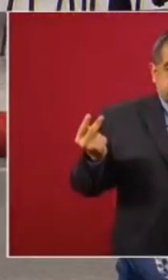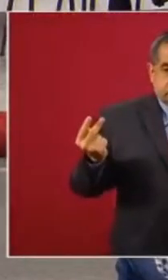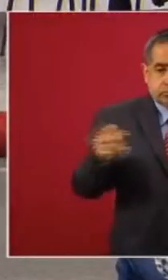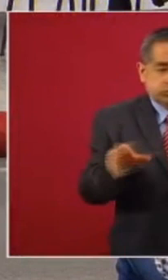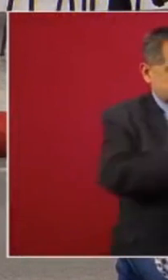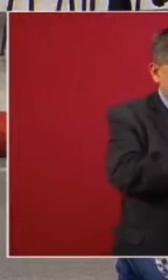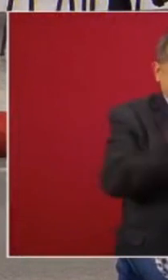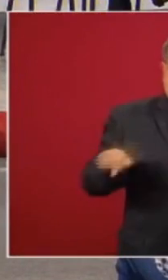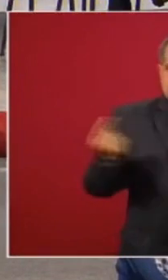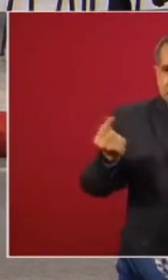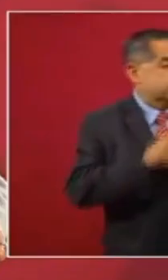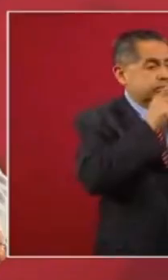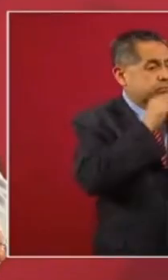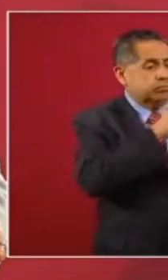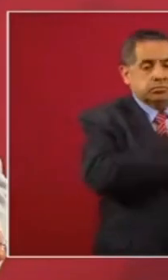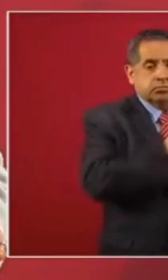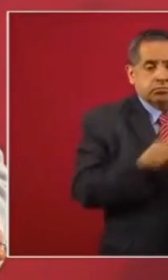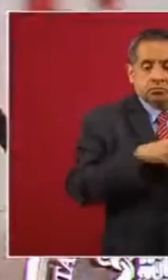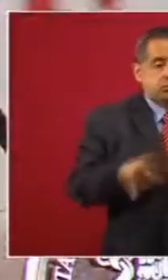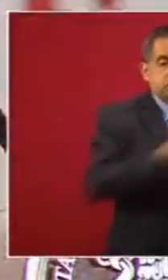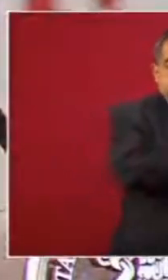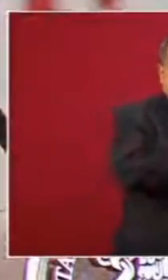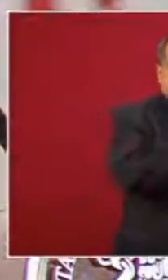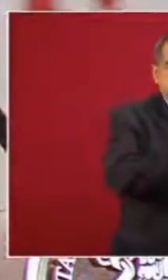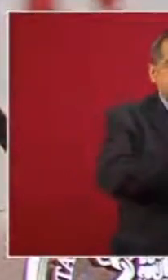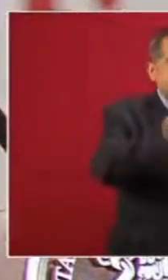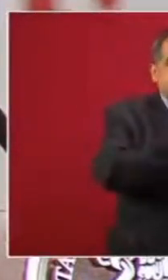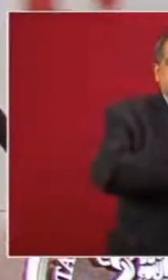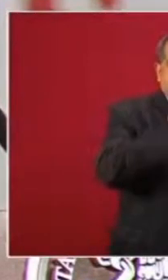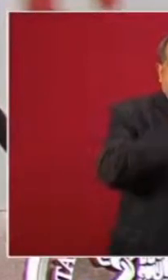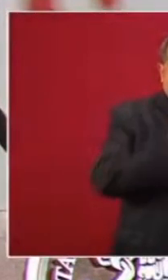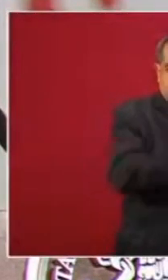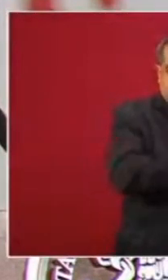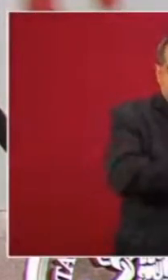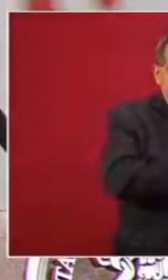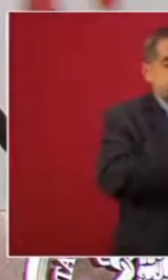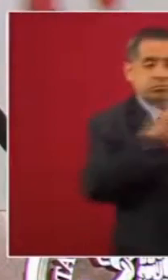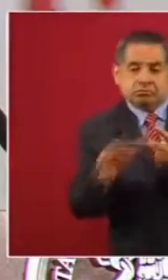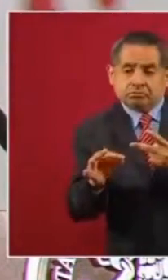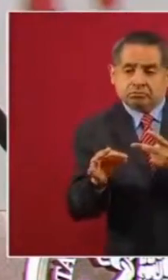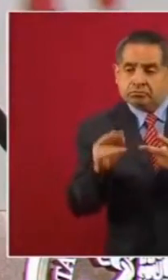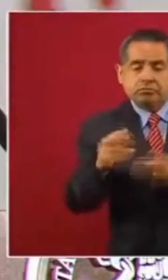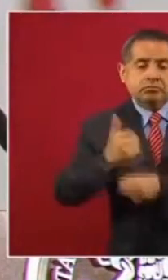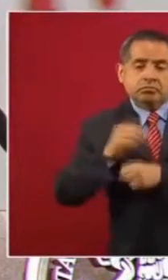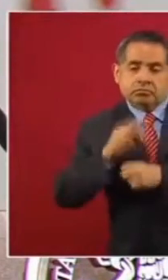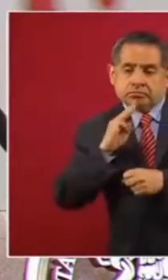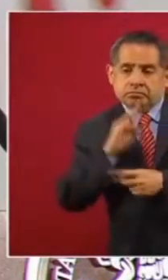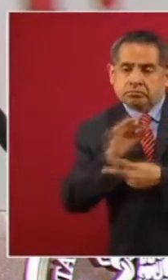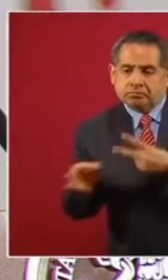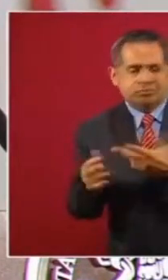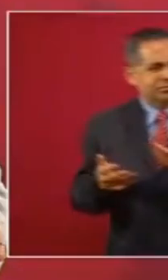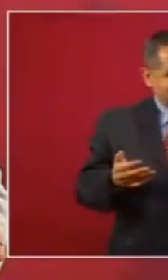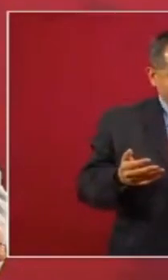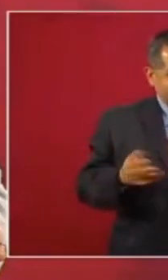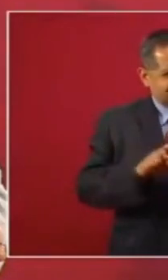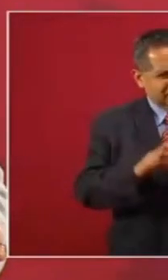sido primero los padres del hombre, o sea, los abuelos paternos, y después los abuelos maternos, como si fuese primero